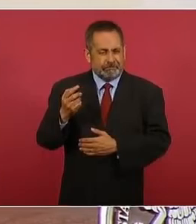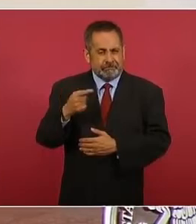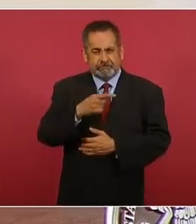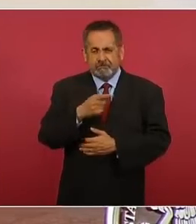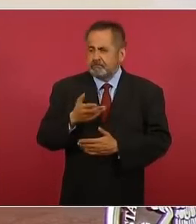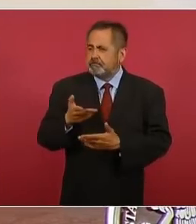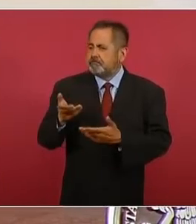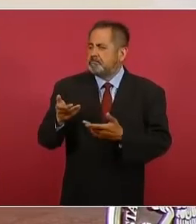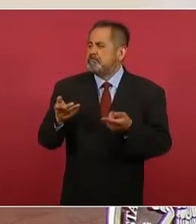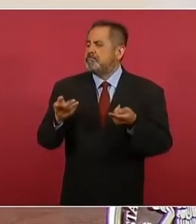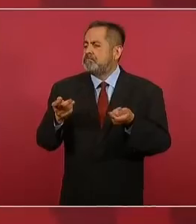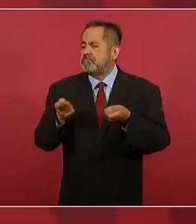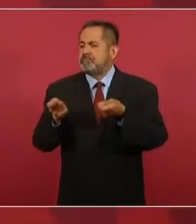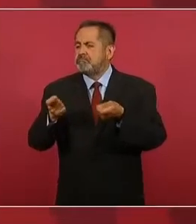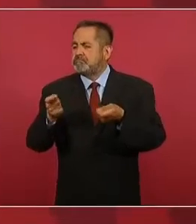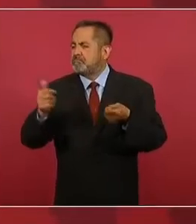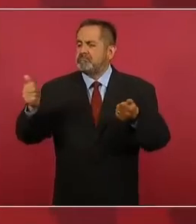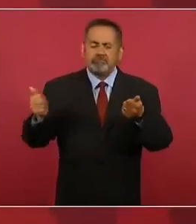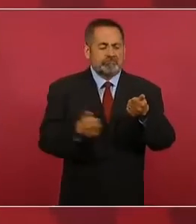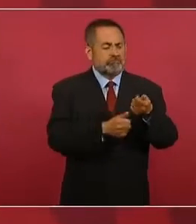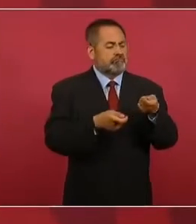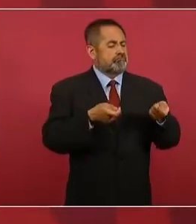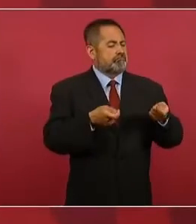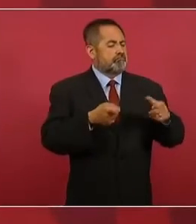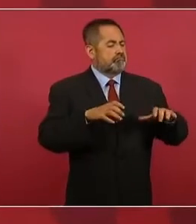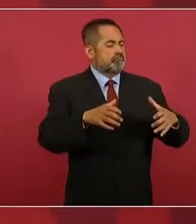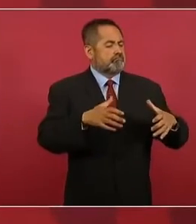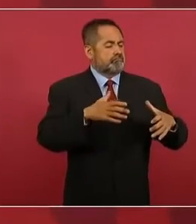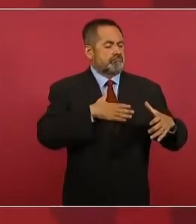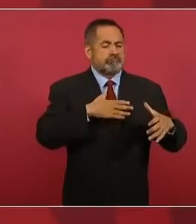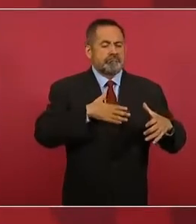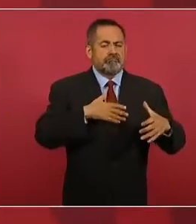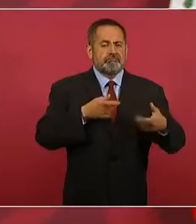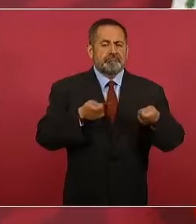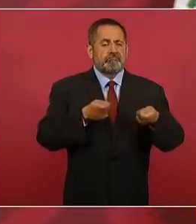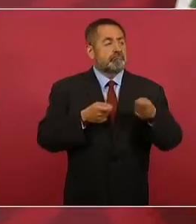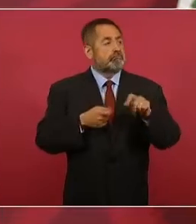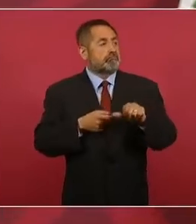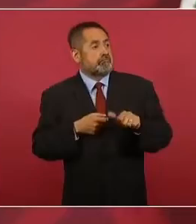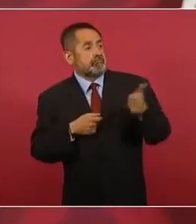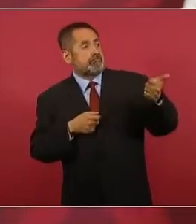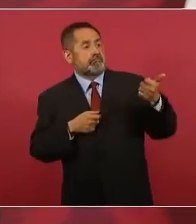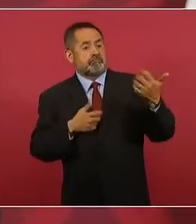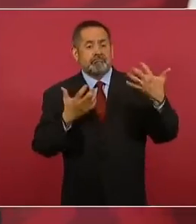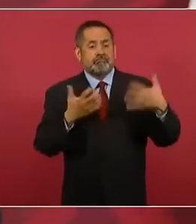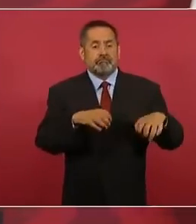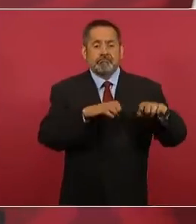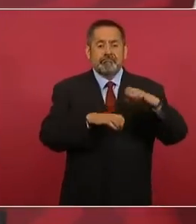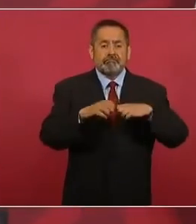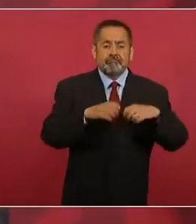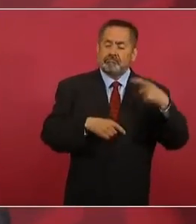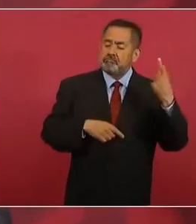el Estado a los intereses de los que realmente mandan.